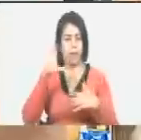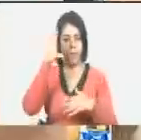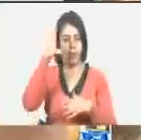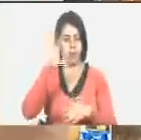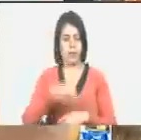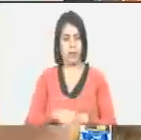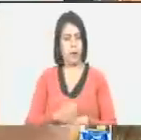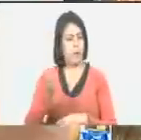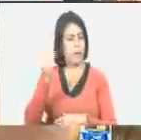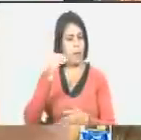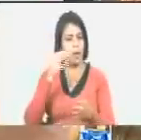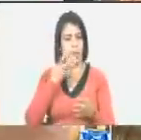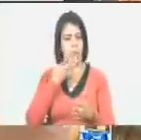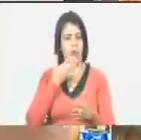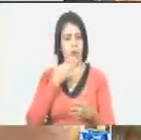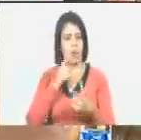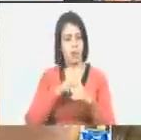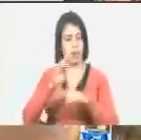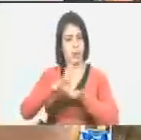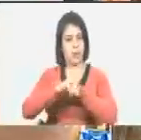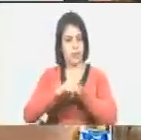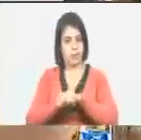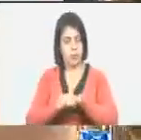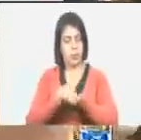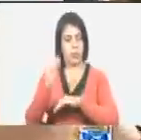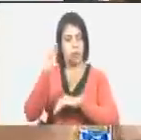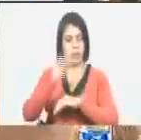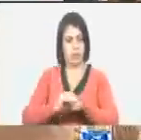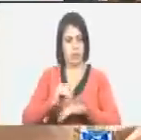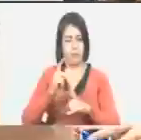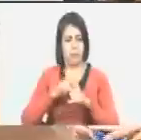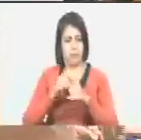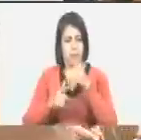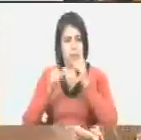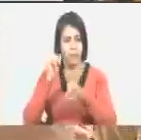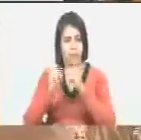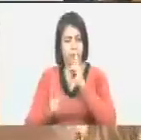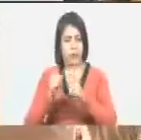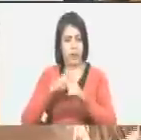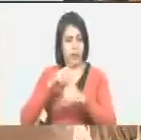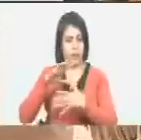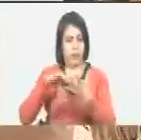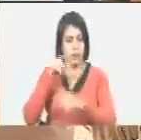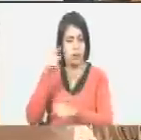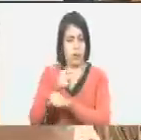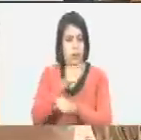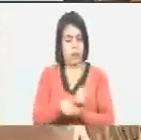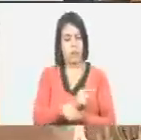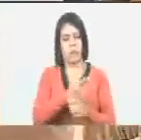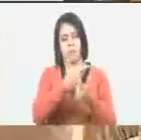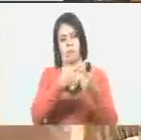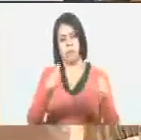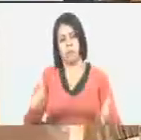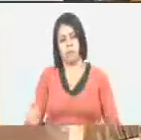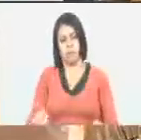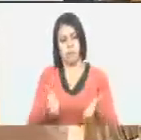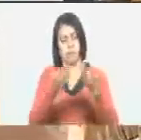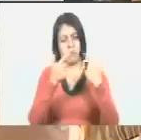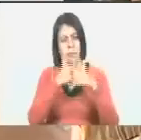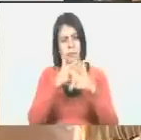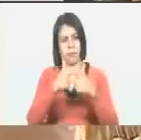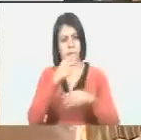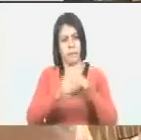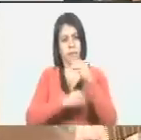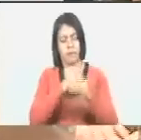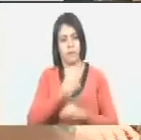país, más allá de la corrupción, más allá de algunas arbitrariedades, es la impunidad